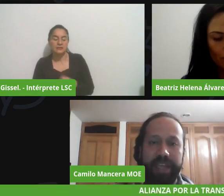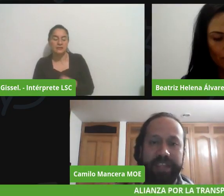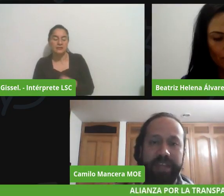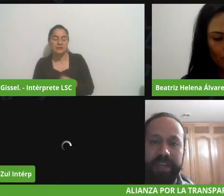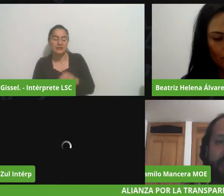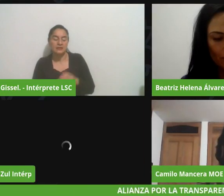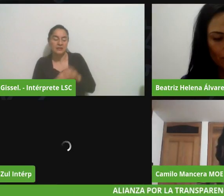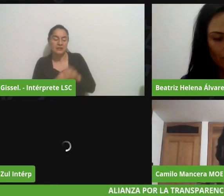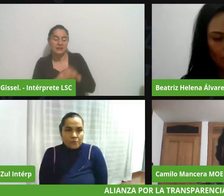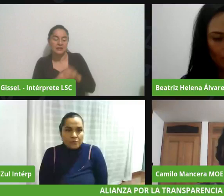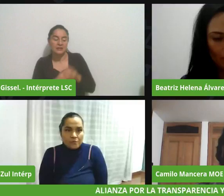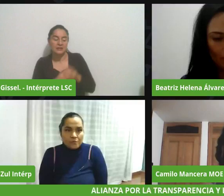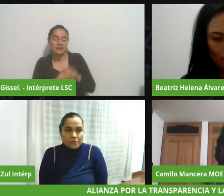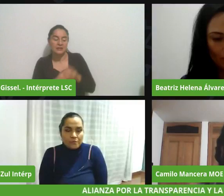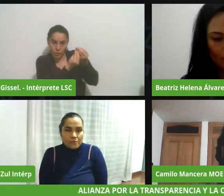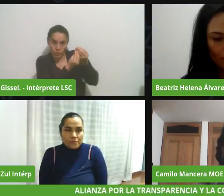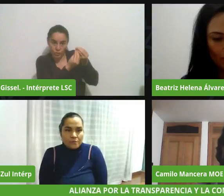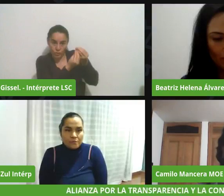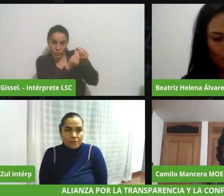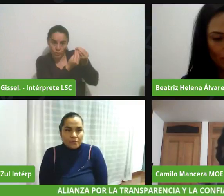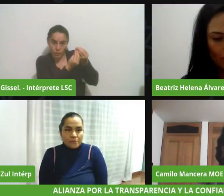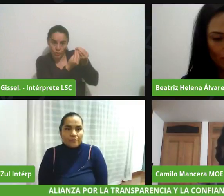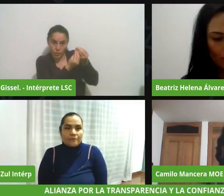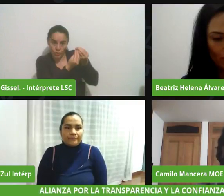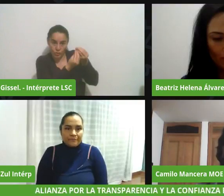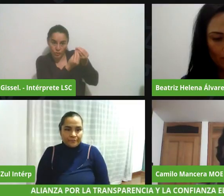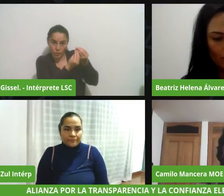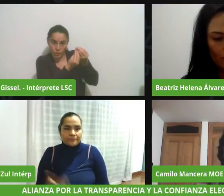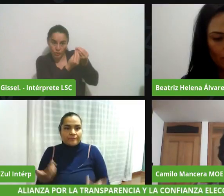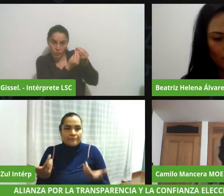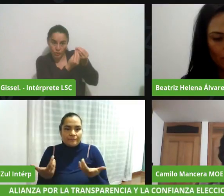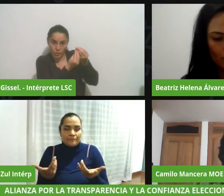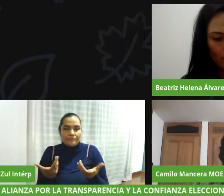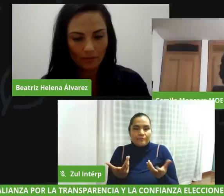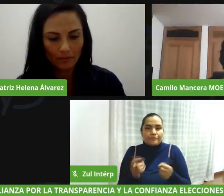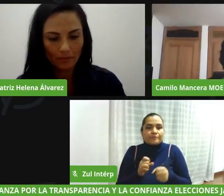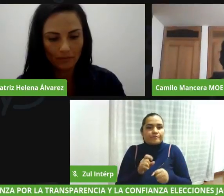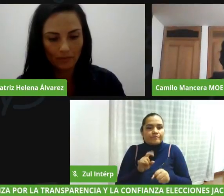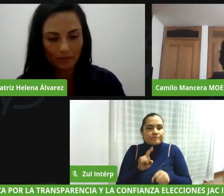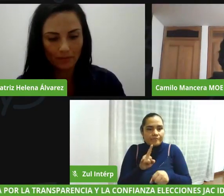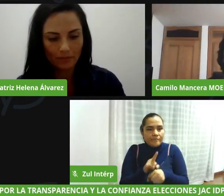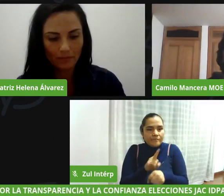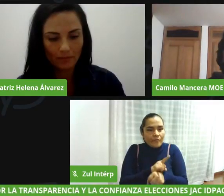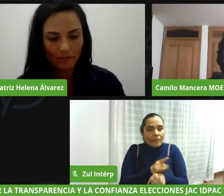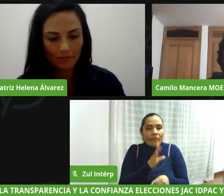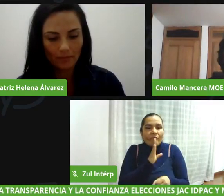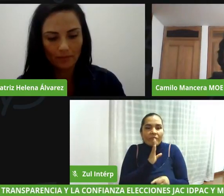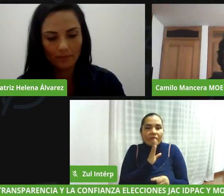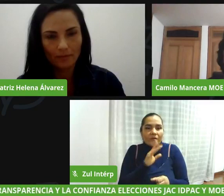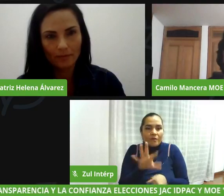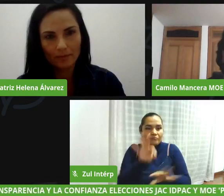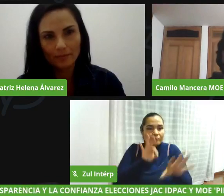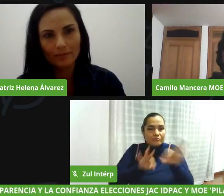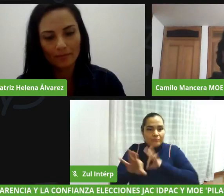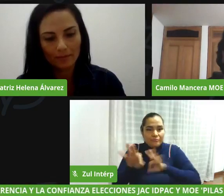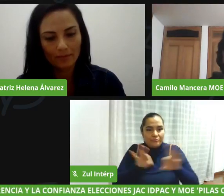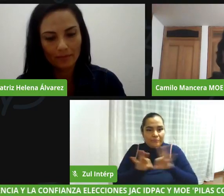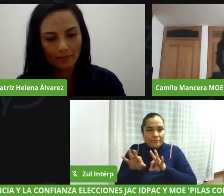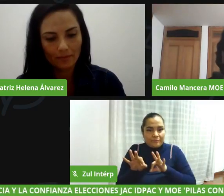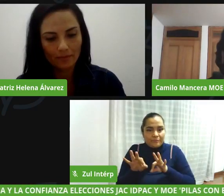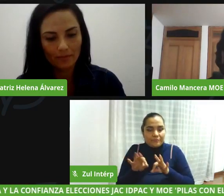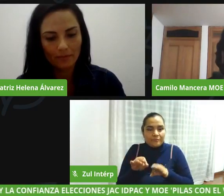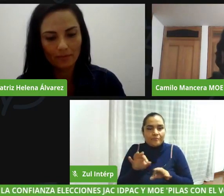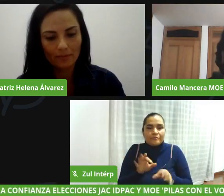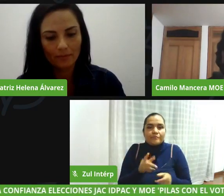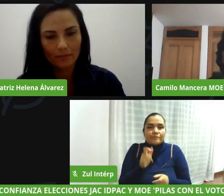se ha establecido que una investiga al otro y el y el otro elige al otro y de esa manera se evita que se termine